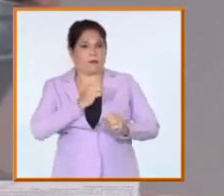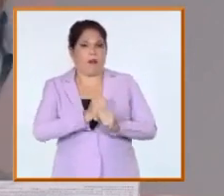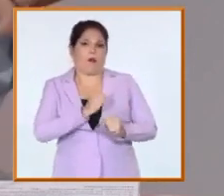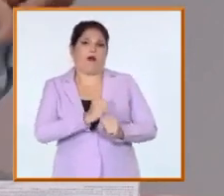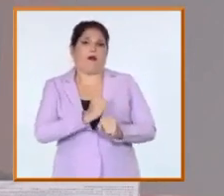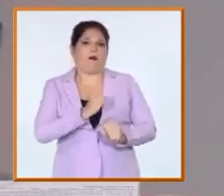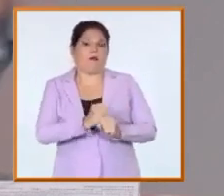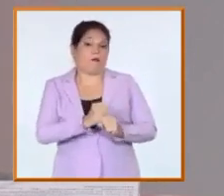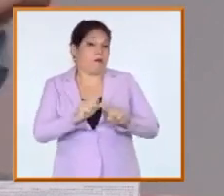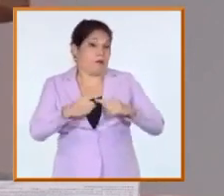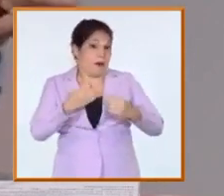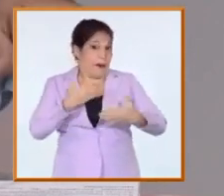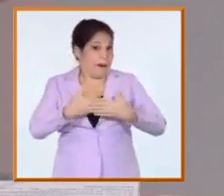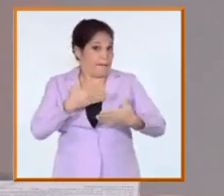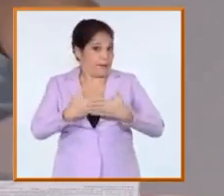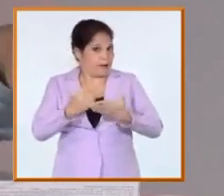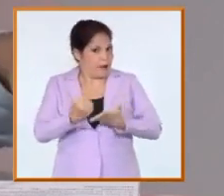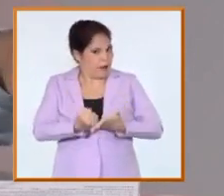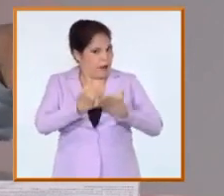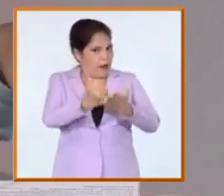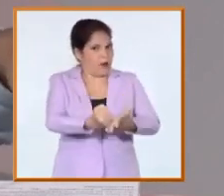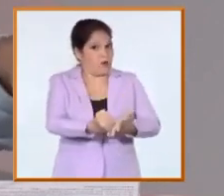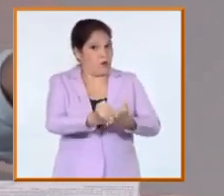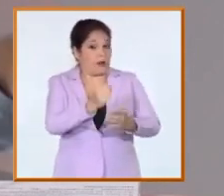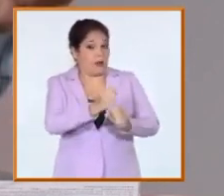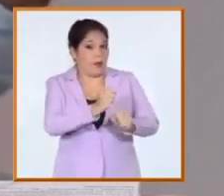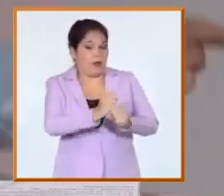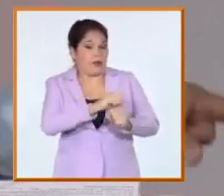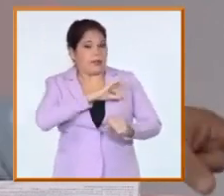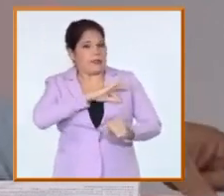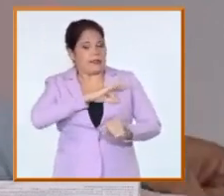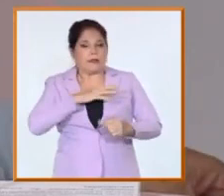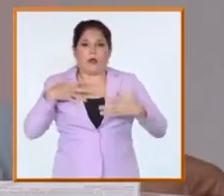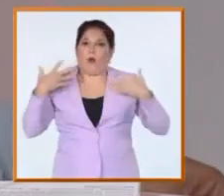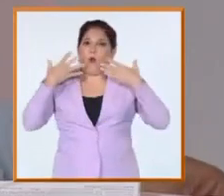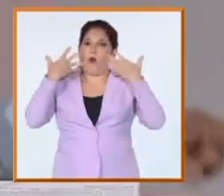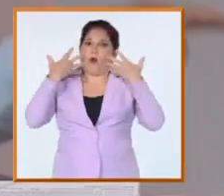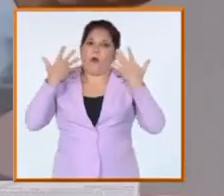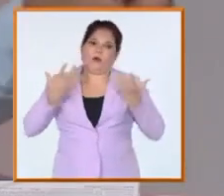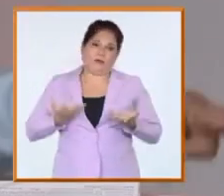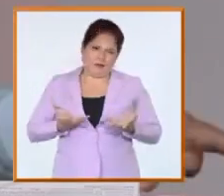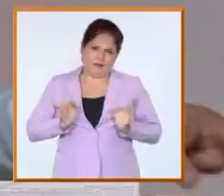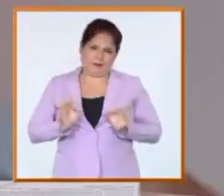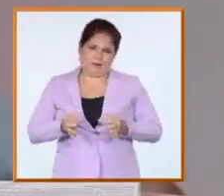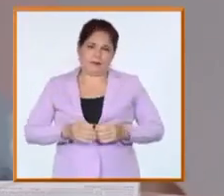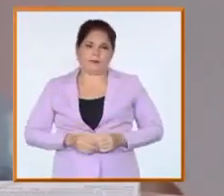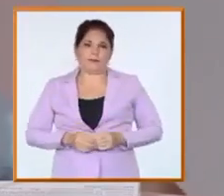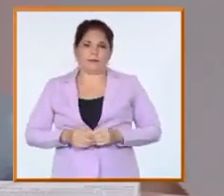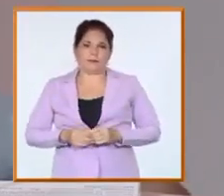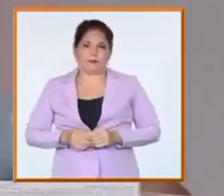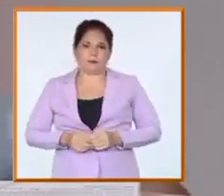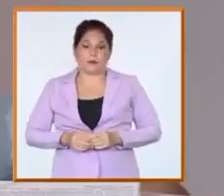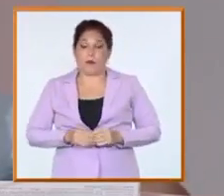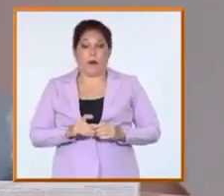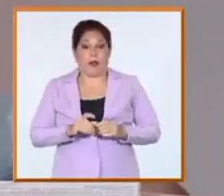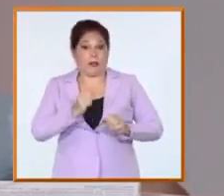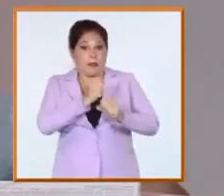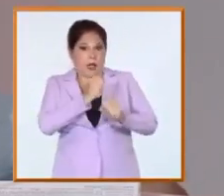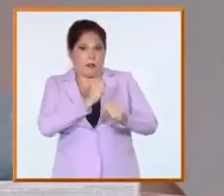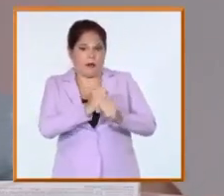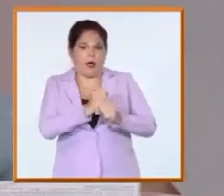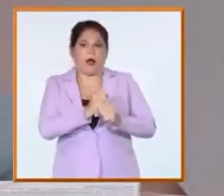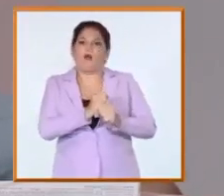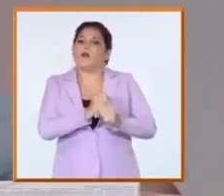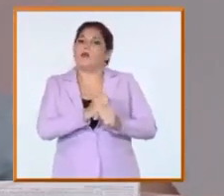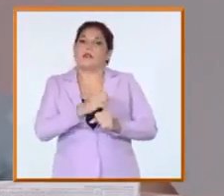esos esas empresas que pueden construir con sus utilidades un nivel de vivienda eso descarga también el presupuesto